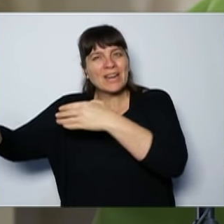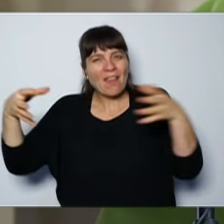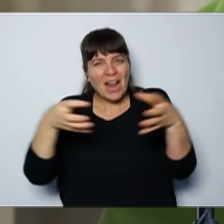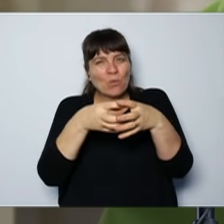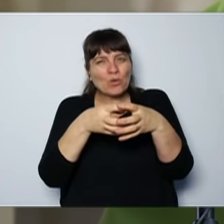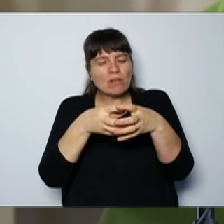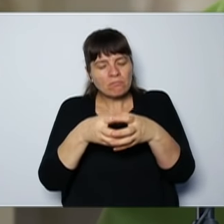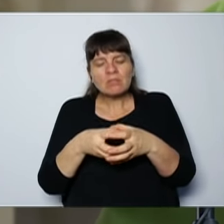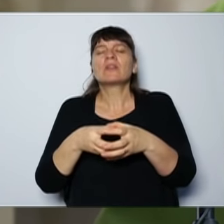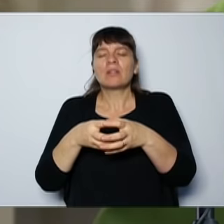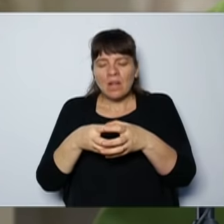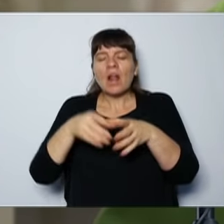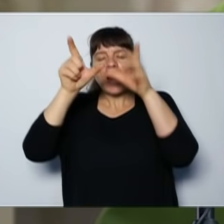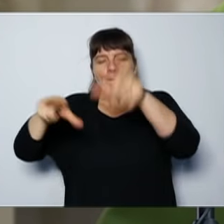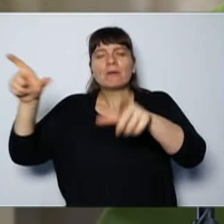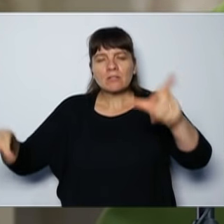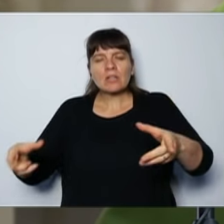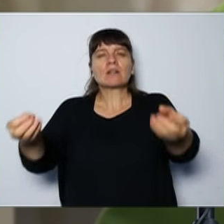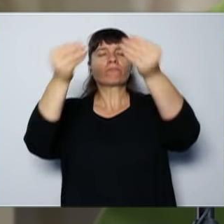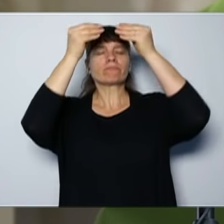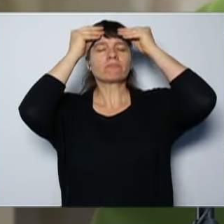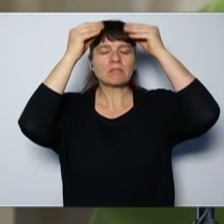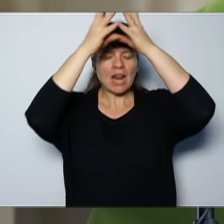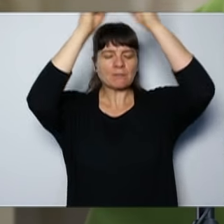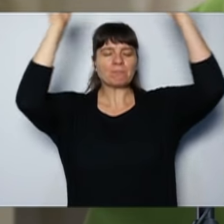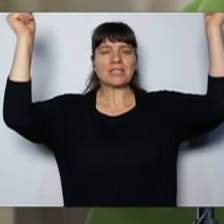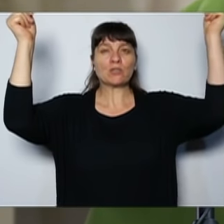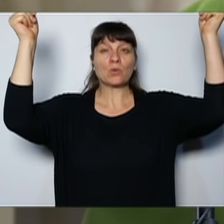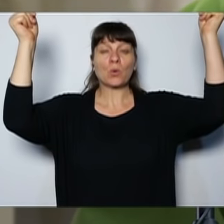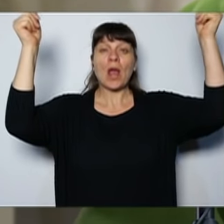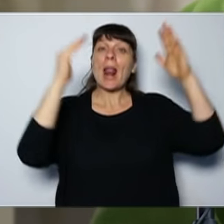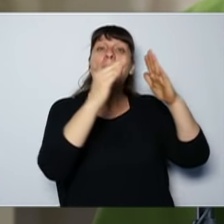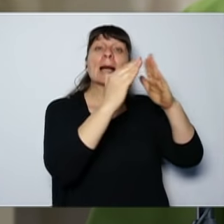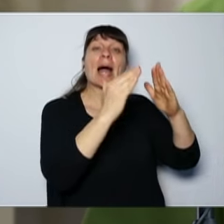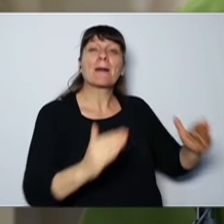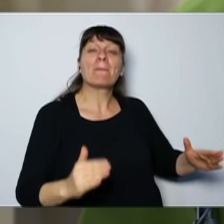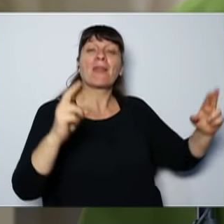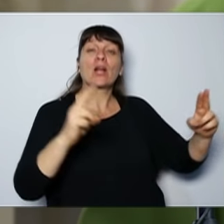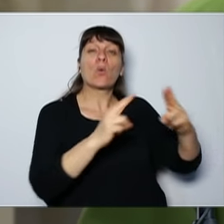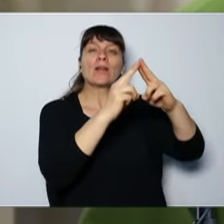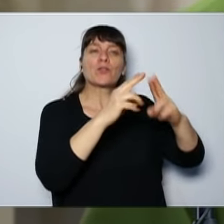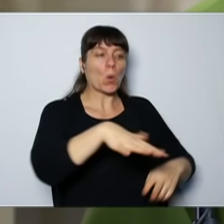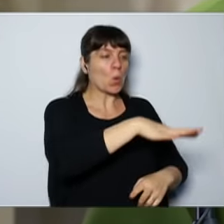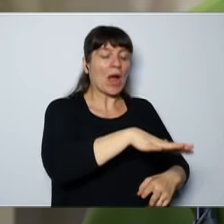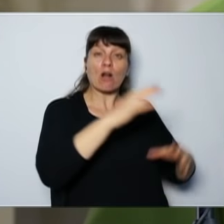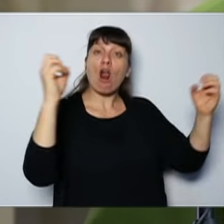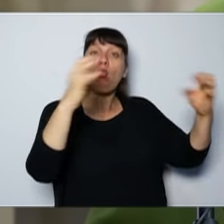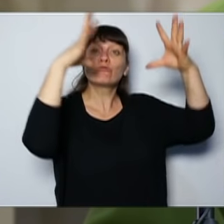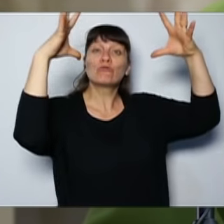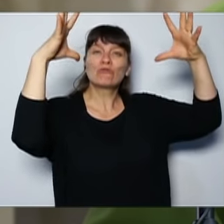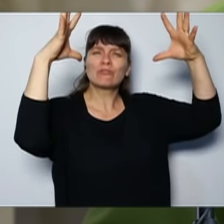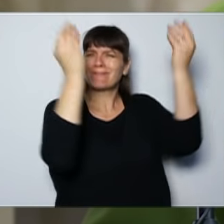los que están afuera recibirán el Espíritu. La carpa del encuentro era un lugar muy luminoso.